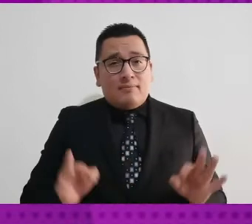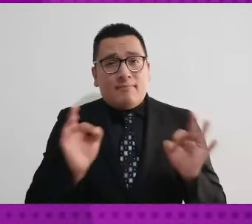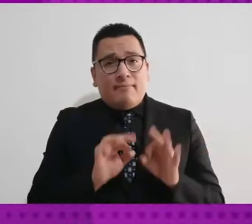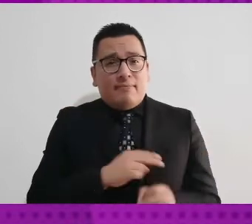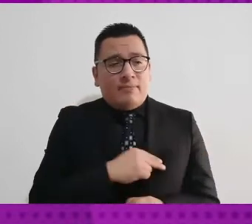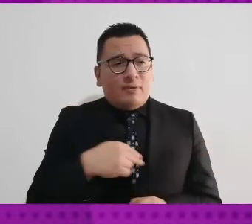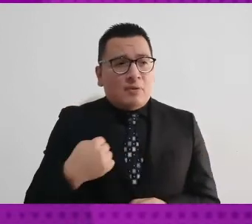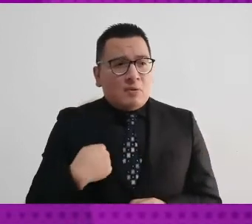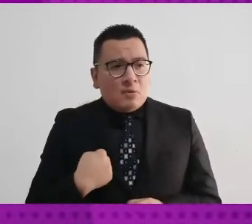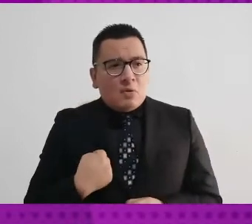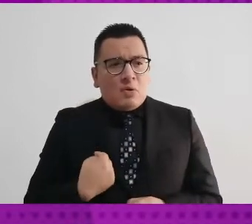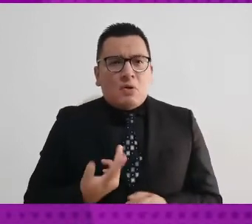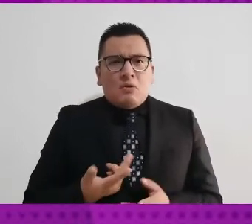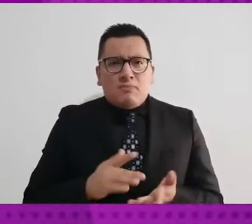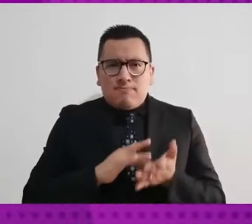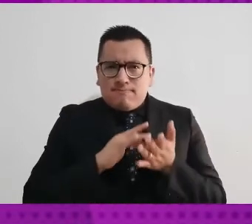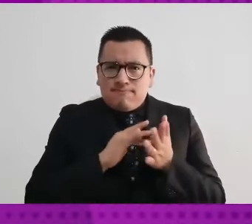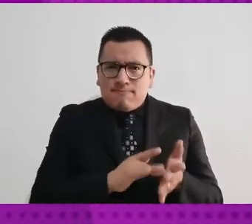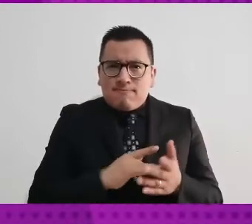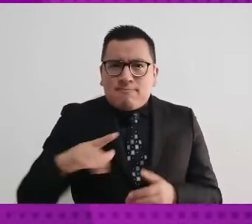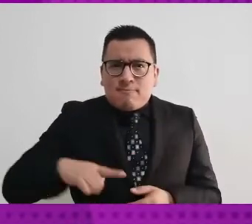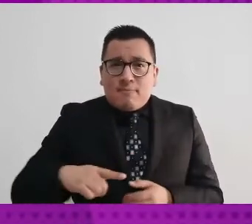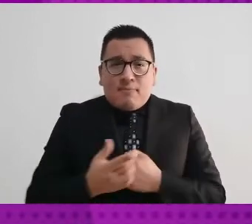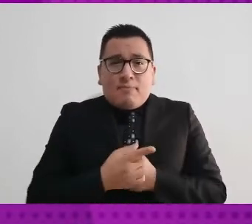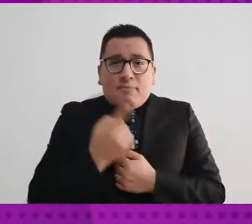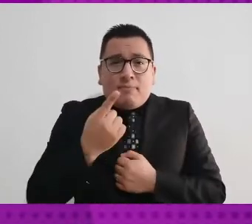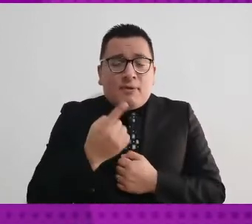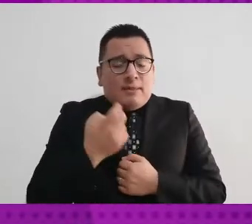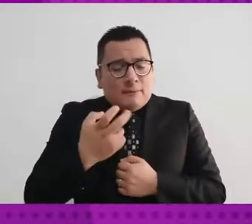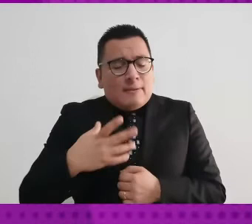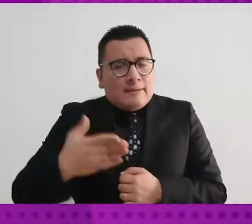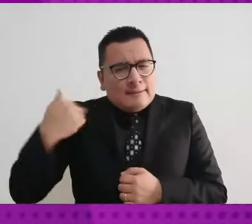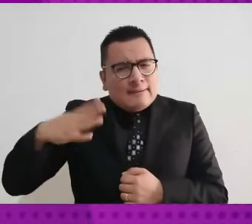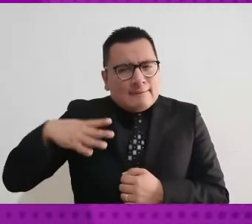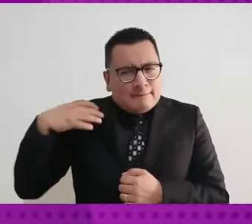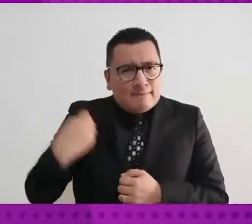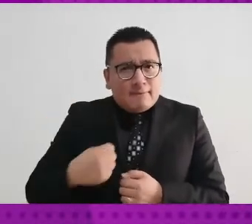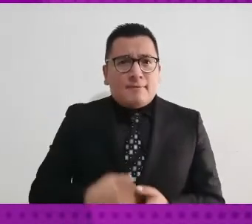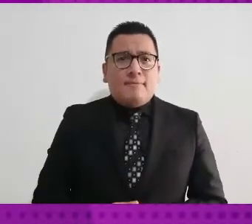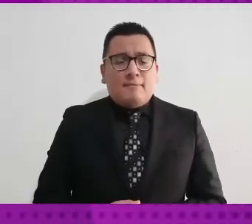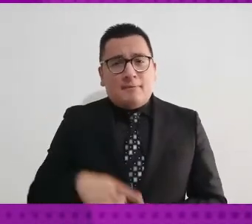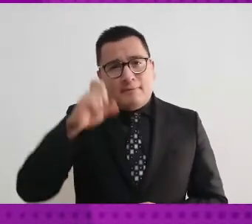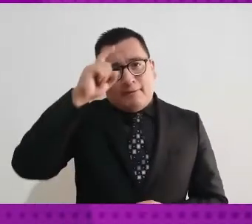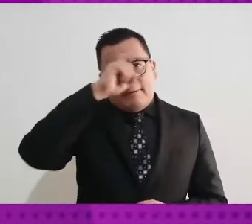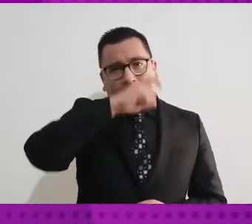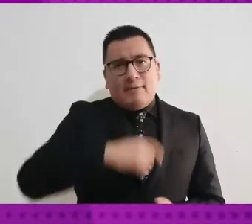importante apropiarnos del espacio electoral, porque ha costado mucho, porque nos ha costado mucho, porque hemos